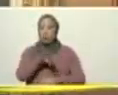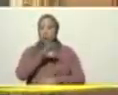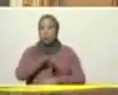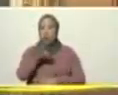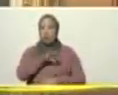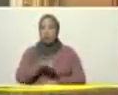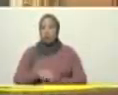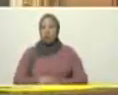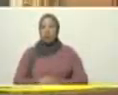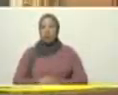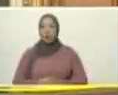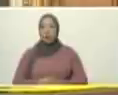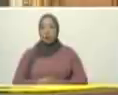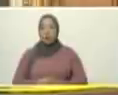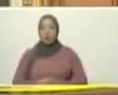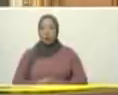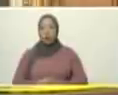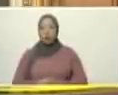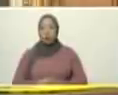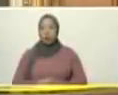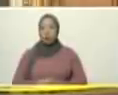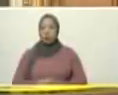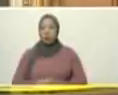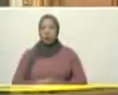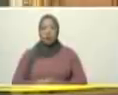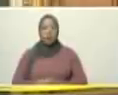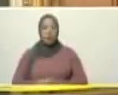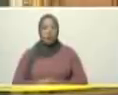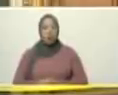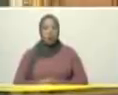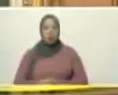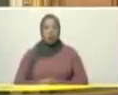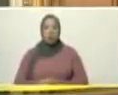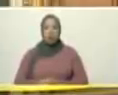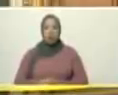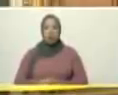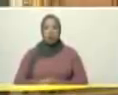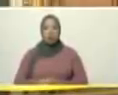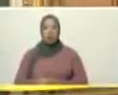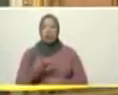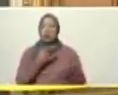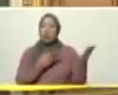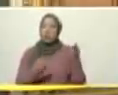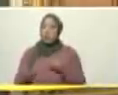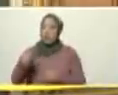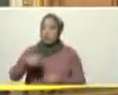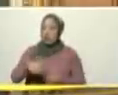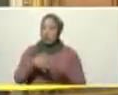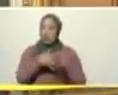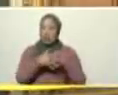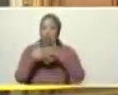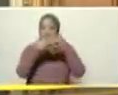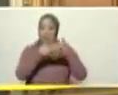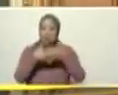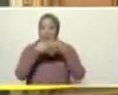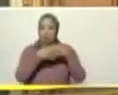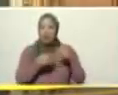de People Dispatch desde los Estados Unidos. Bienvenida, compañera. Welcome.